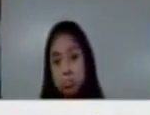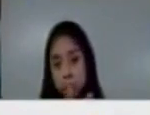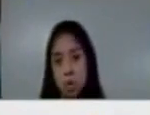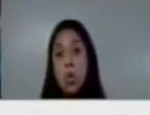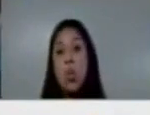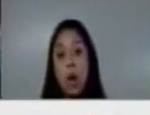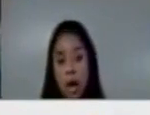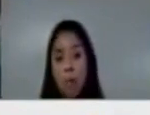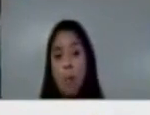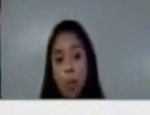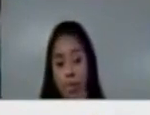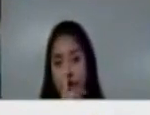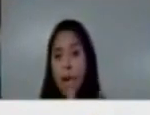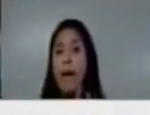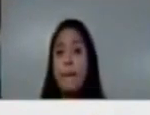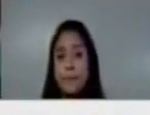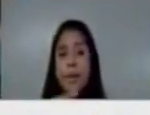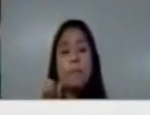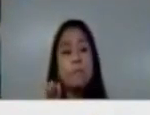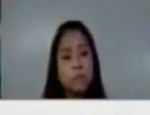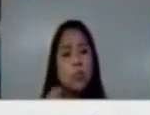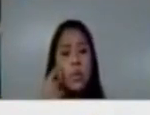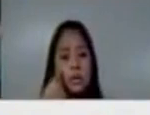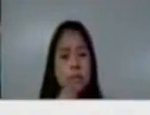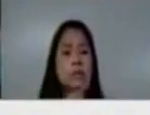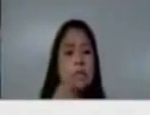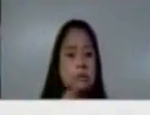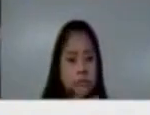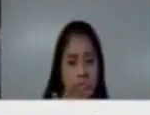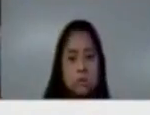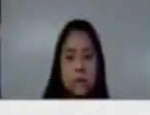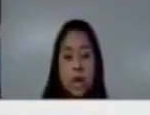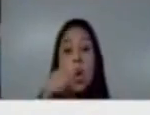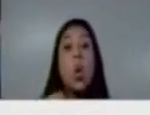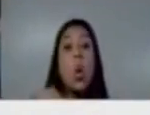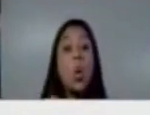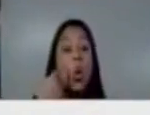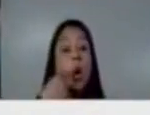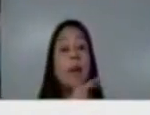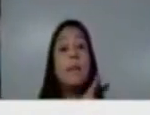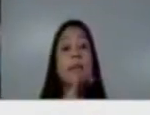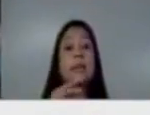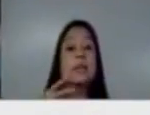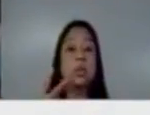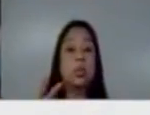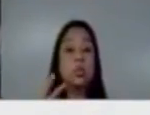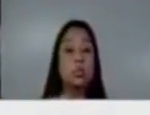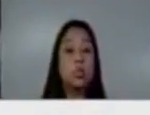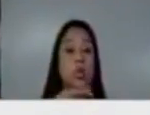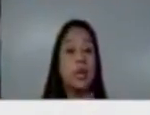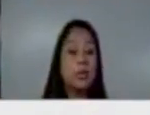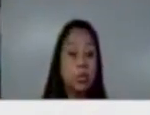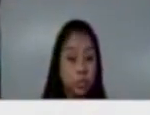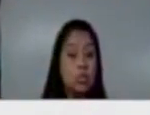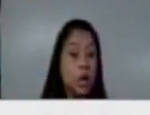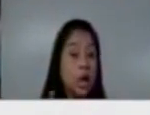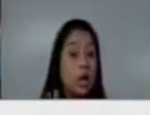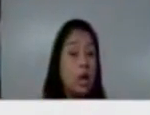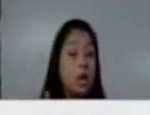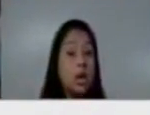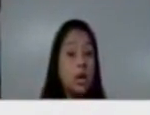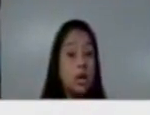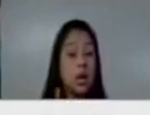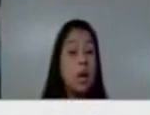que este proyecto pueda ser una realidad. Y hoy en Guatemala hay 22 proyectos ya sobre la mesa,